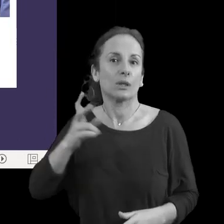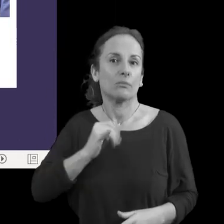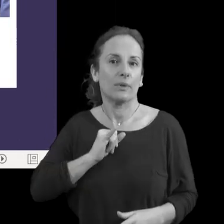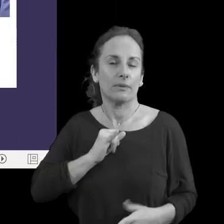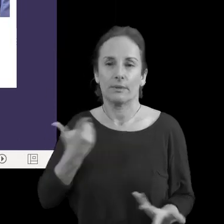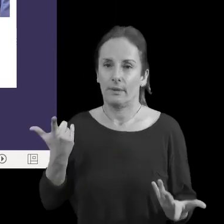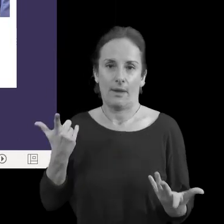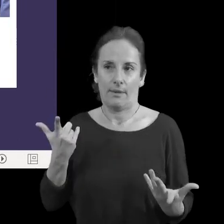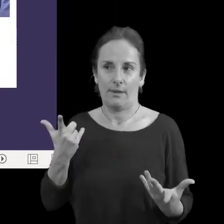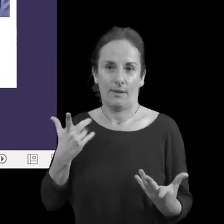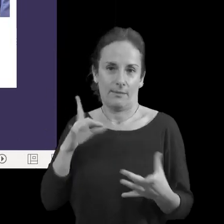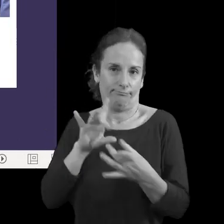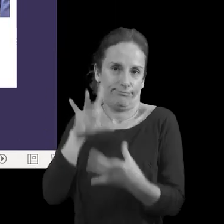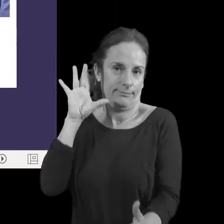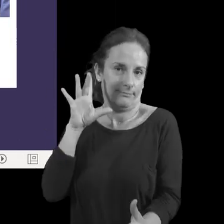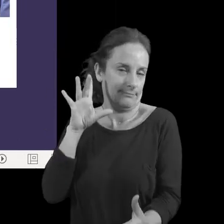estamos bastante fuera